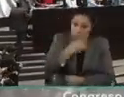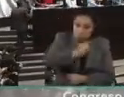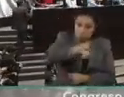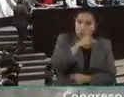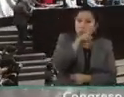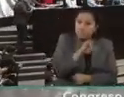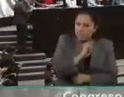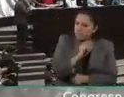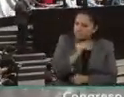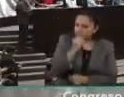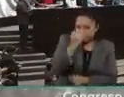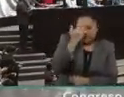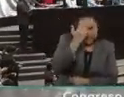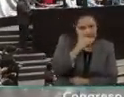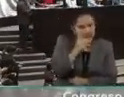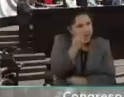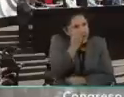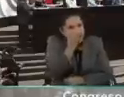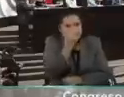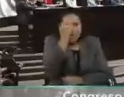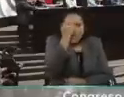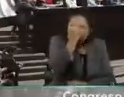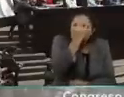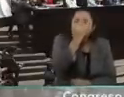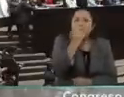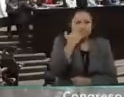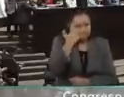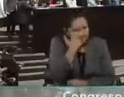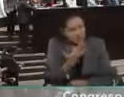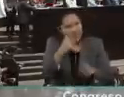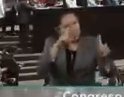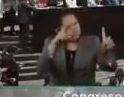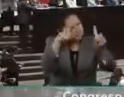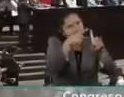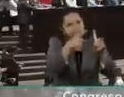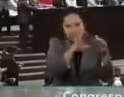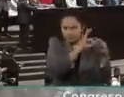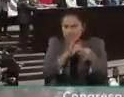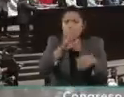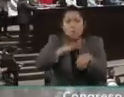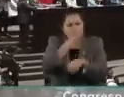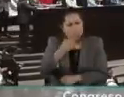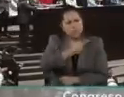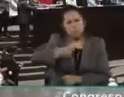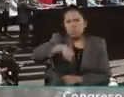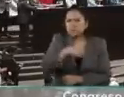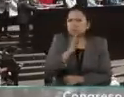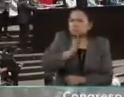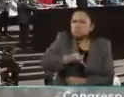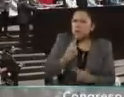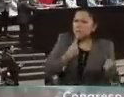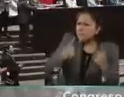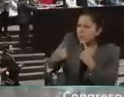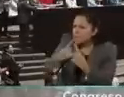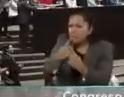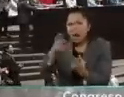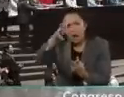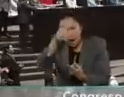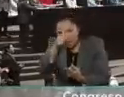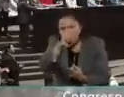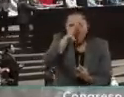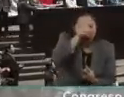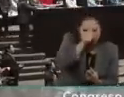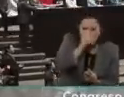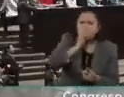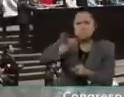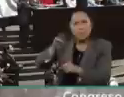Somos un partido con la vocación de construir grandes acuerdos. Solo así nos enriquecerán las coincidencias y nos van